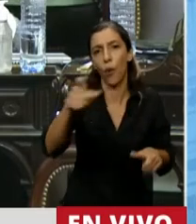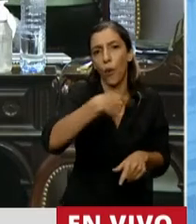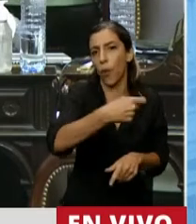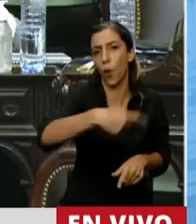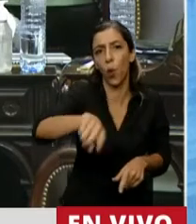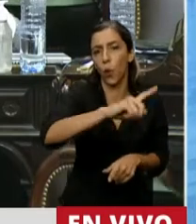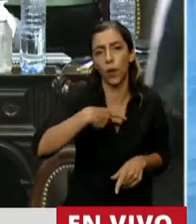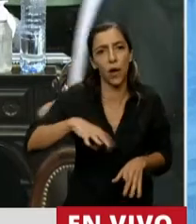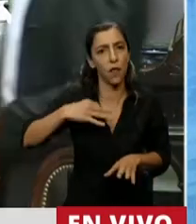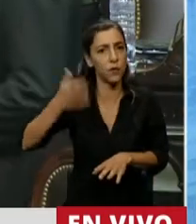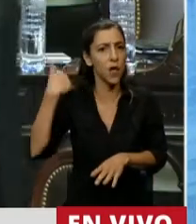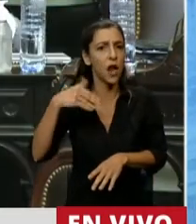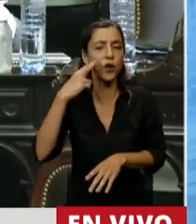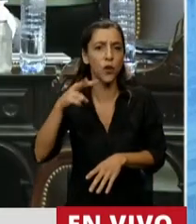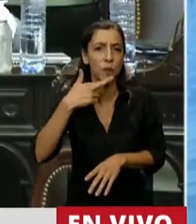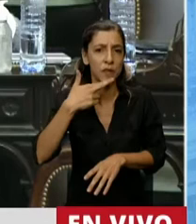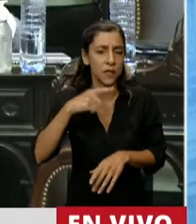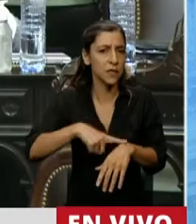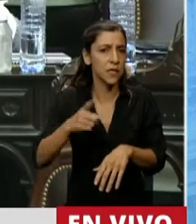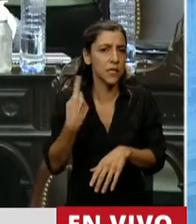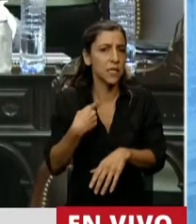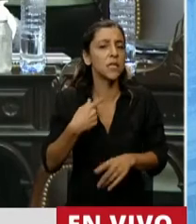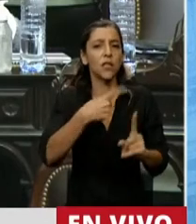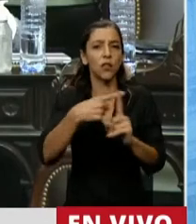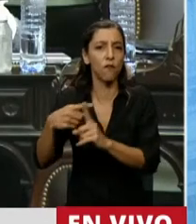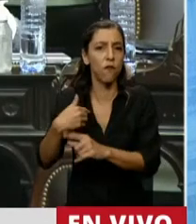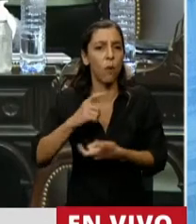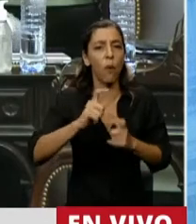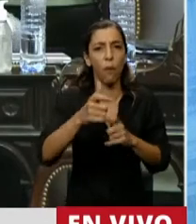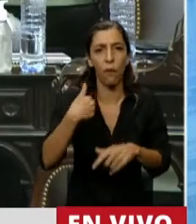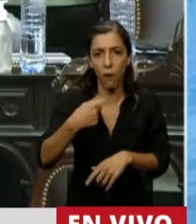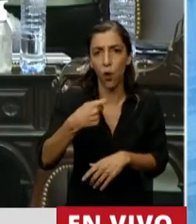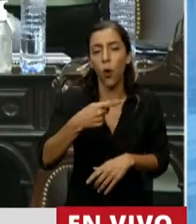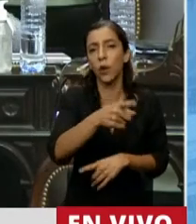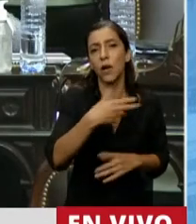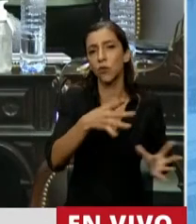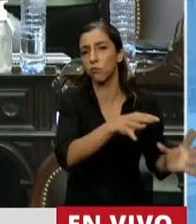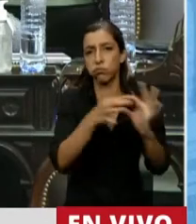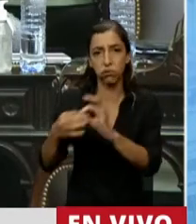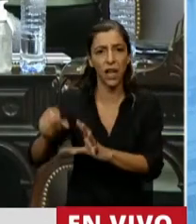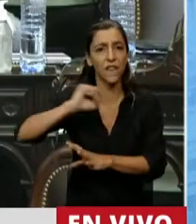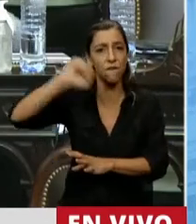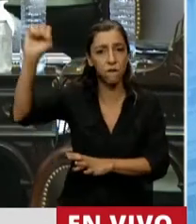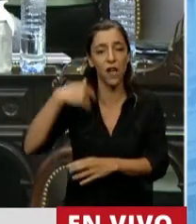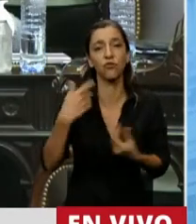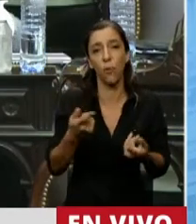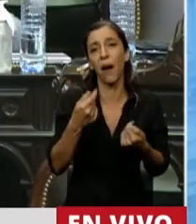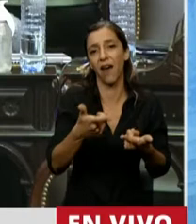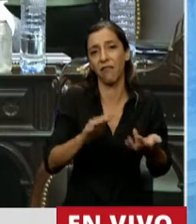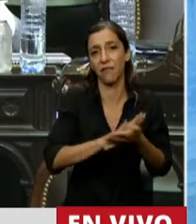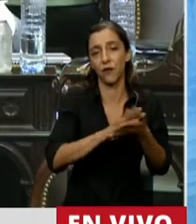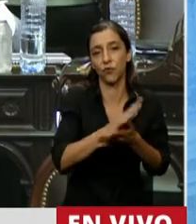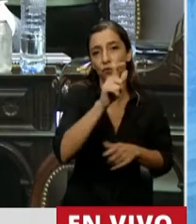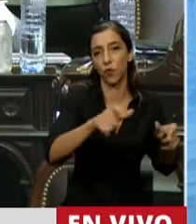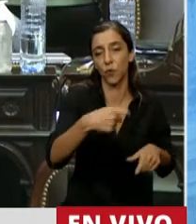cuando votábamos una fórmula jubilatoria que ataría las jubilaciones a la inflación, es decir, garantizaría que los jubilados de